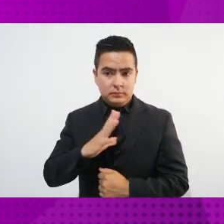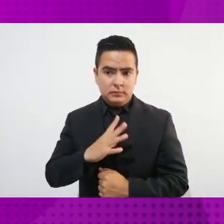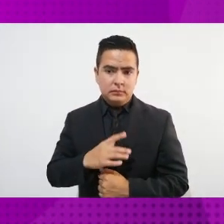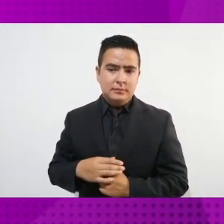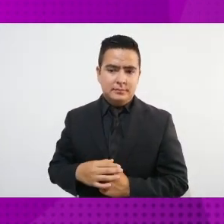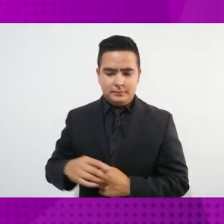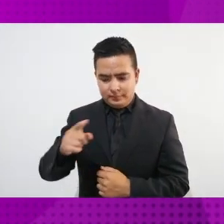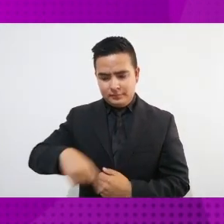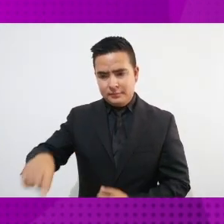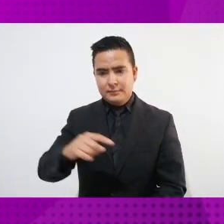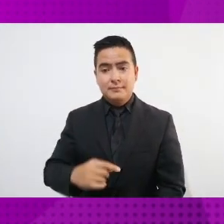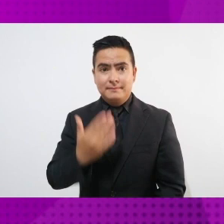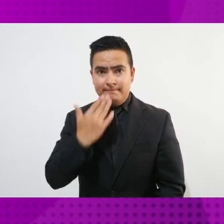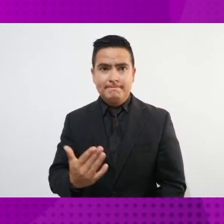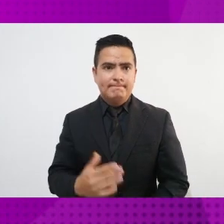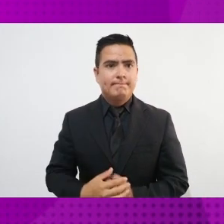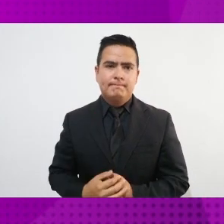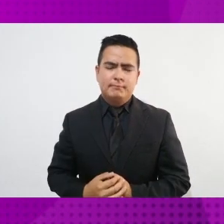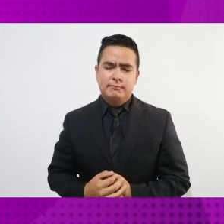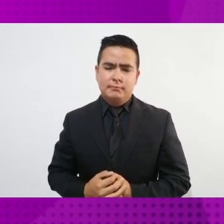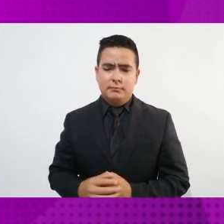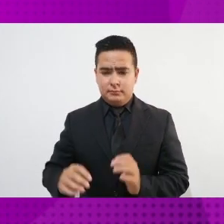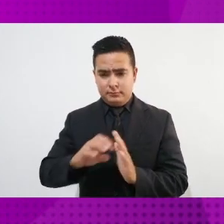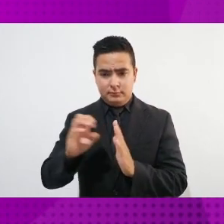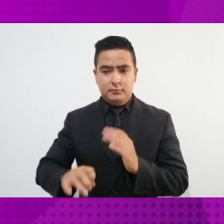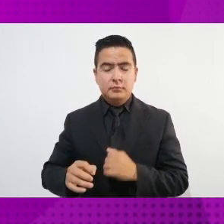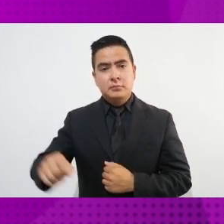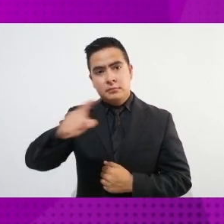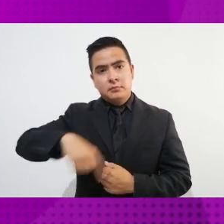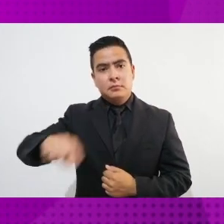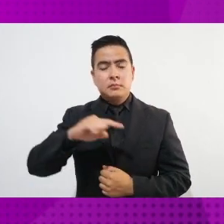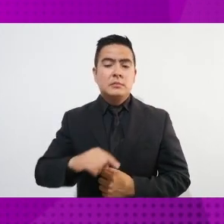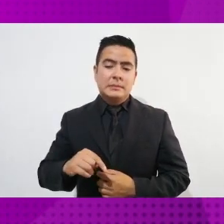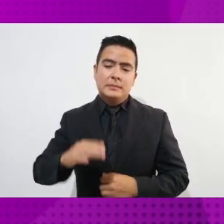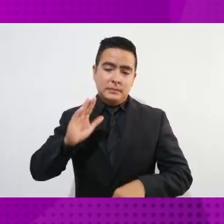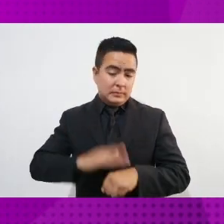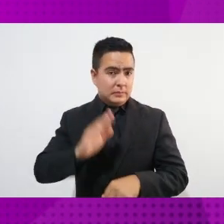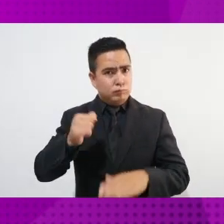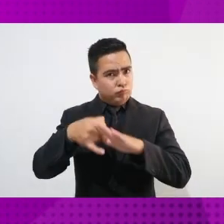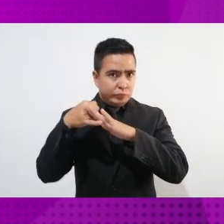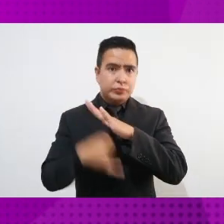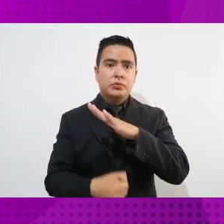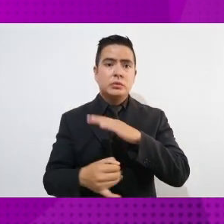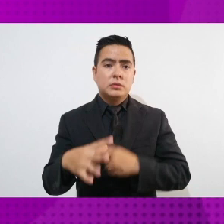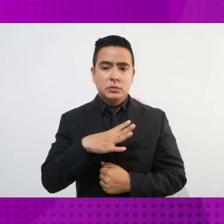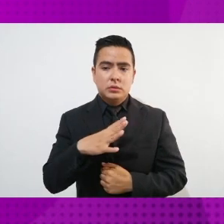que tiene una legislatura previa. ¿Y por qué esto es así? Porque se encuentran varias dimensiones